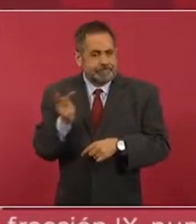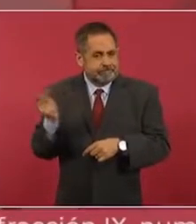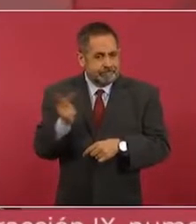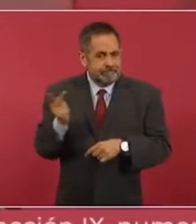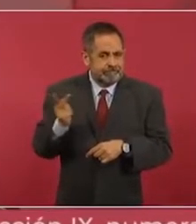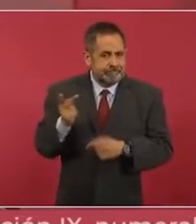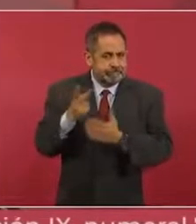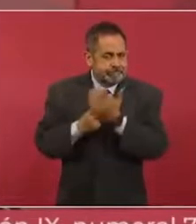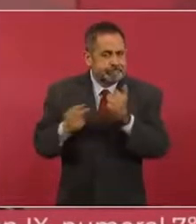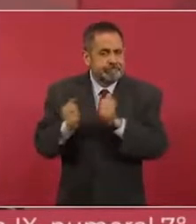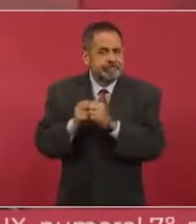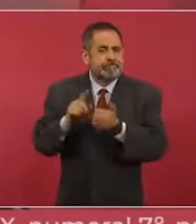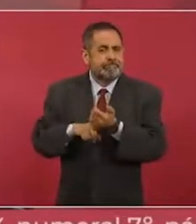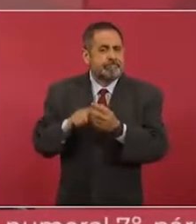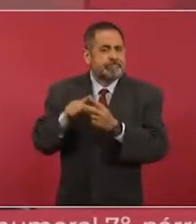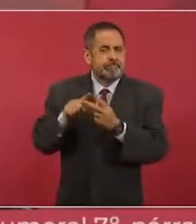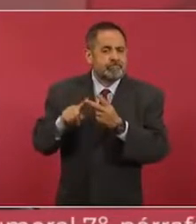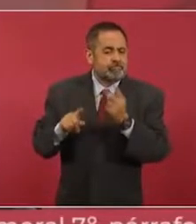tienen